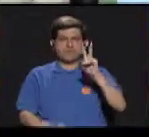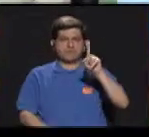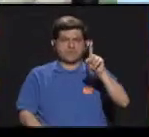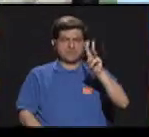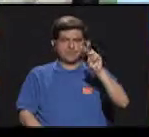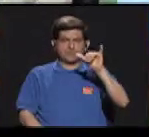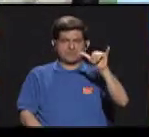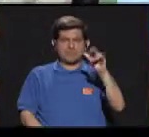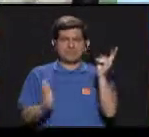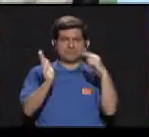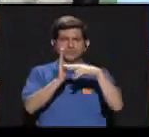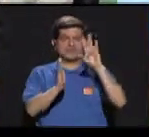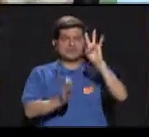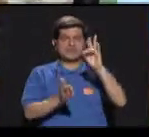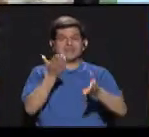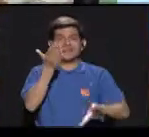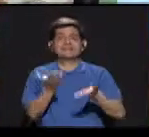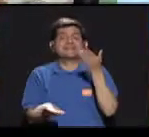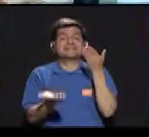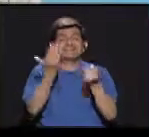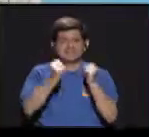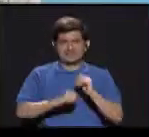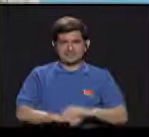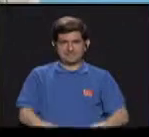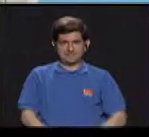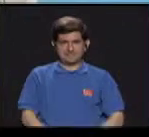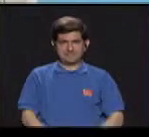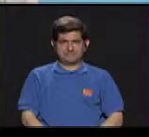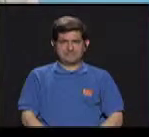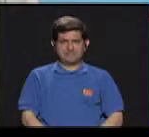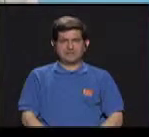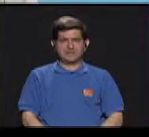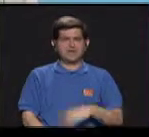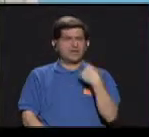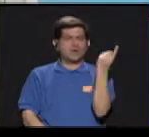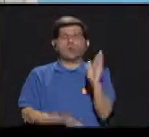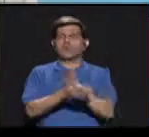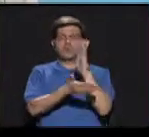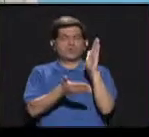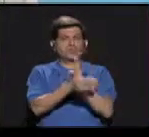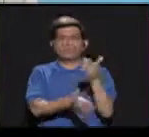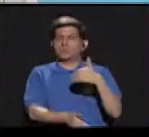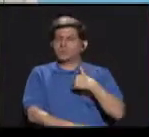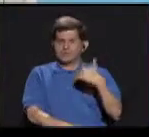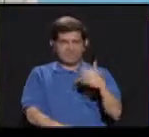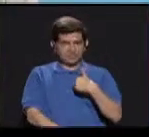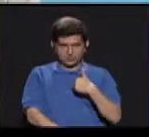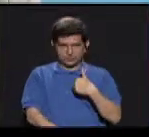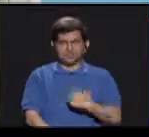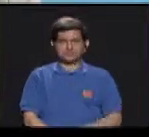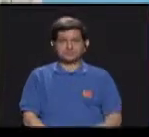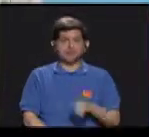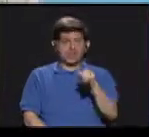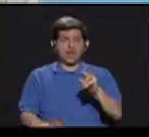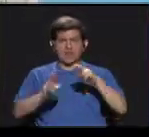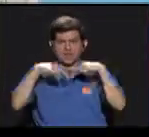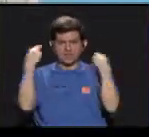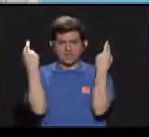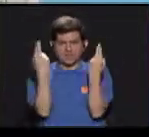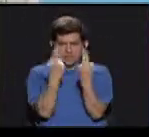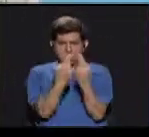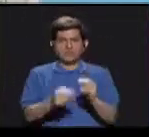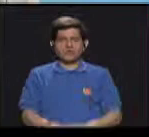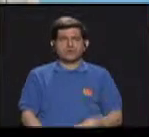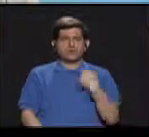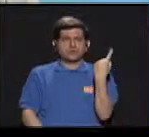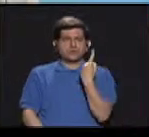del 21 de mayo del 2007, es quizás el único documento que existe que los reúne a ellos,